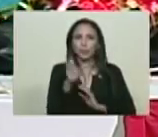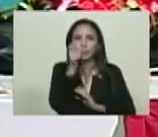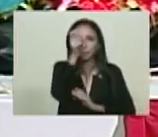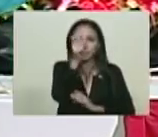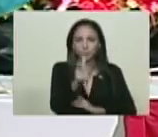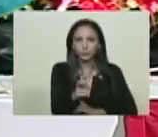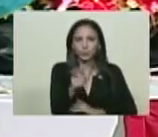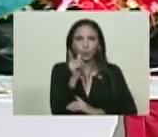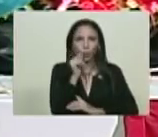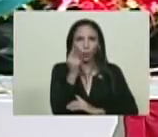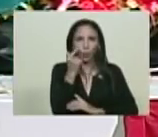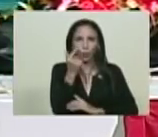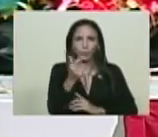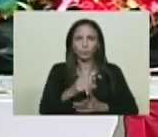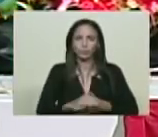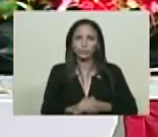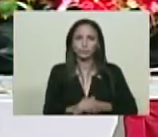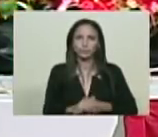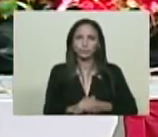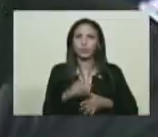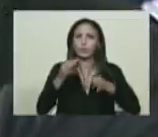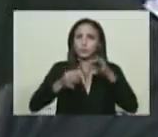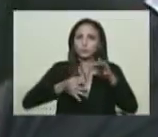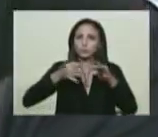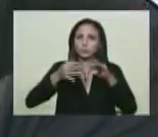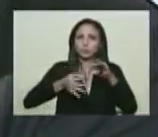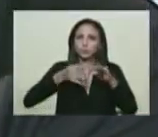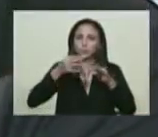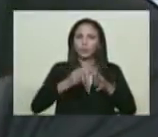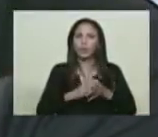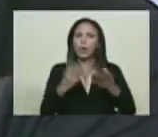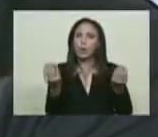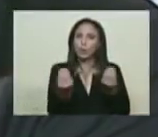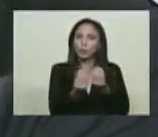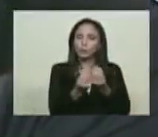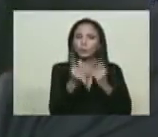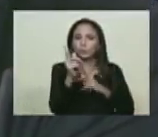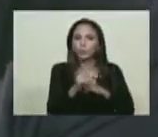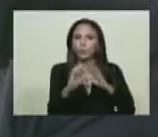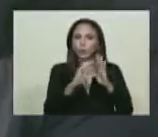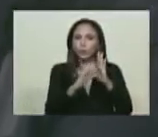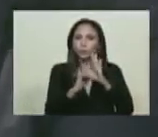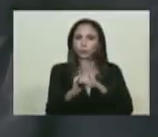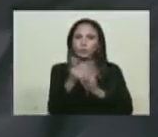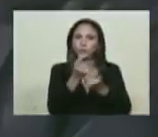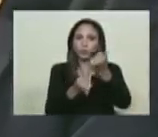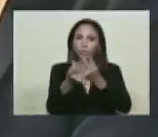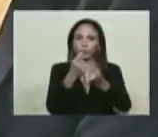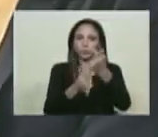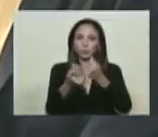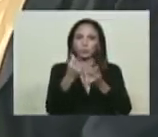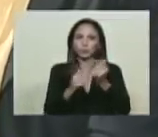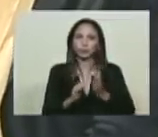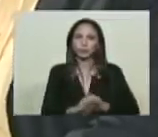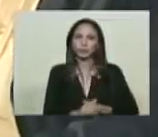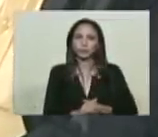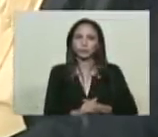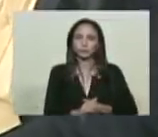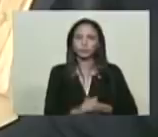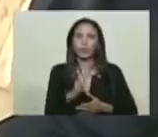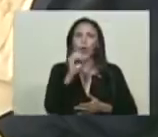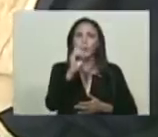Eduardo Piñate, junto al constituyente también de la Comisión Económica,